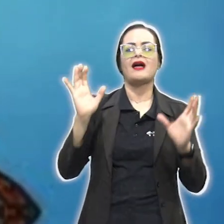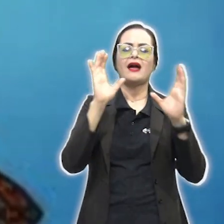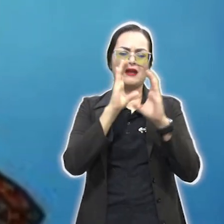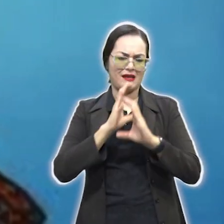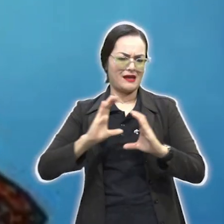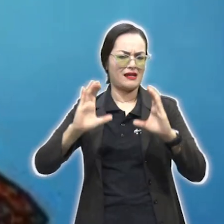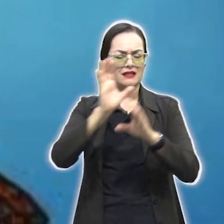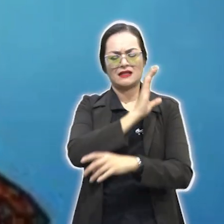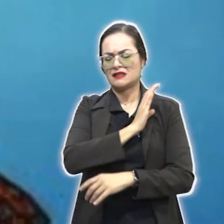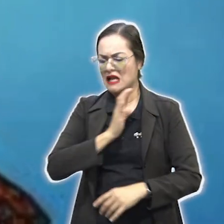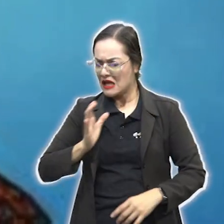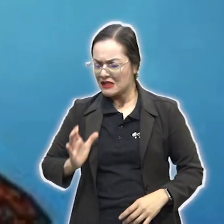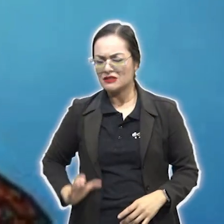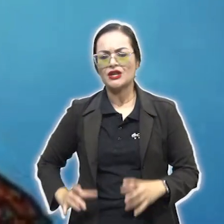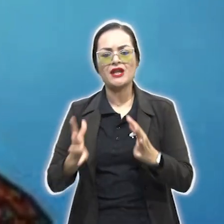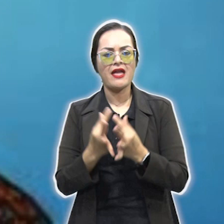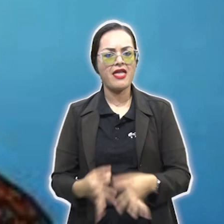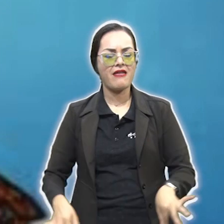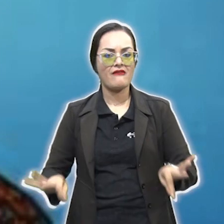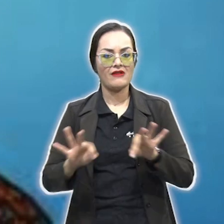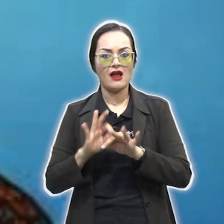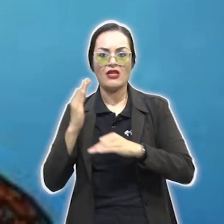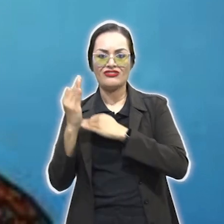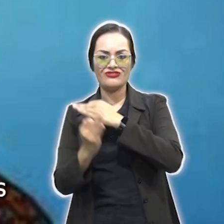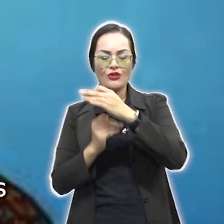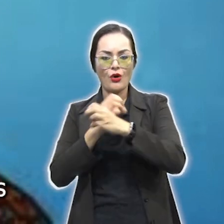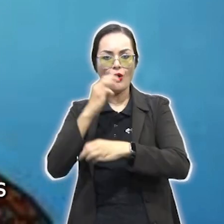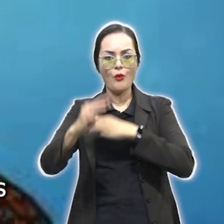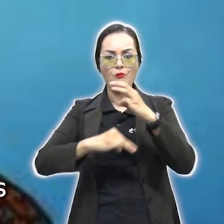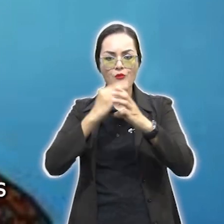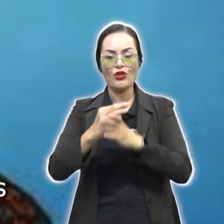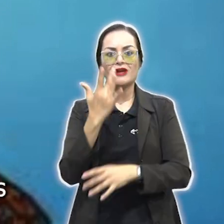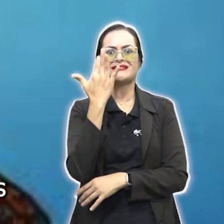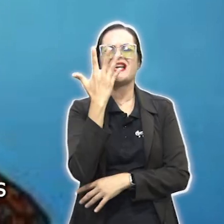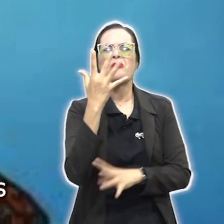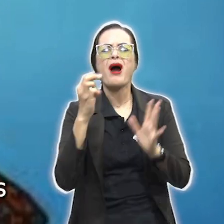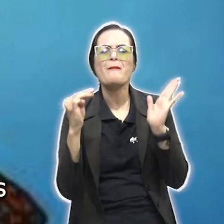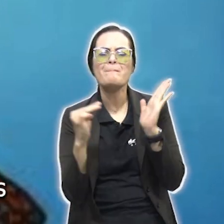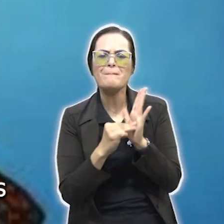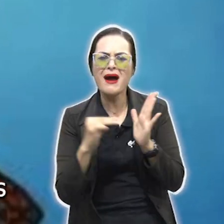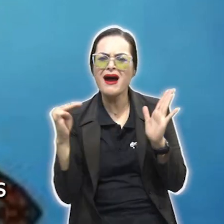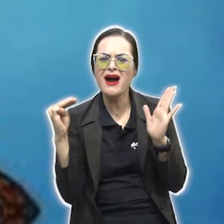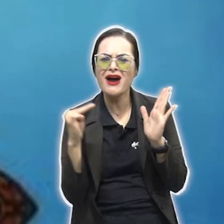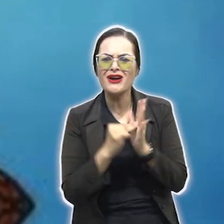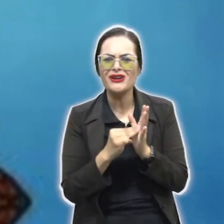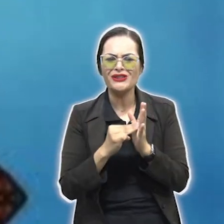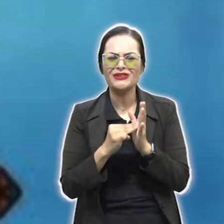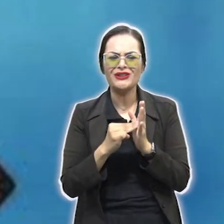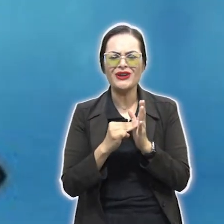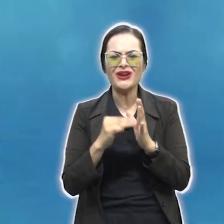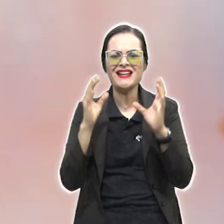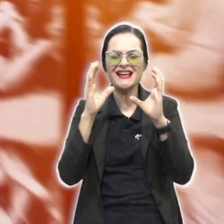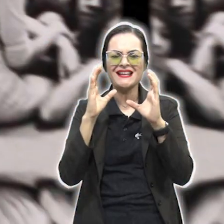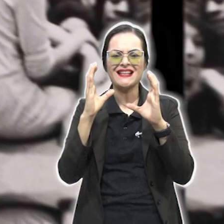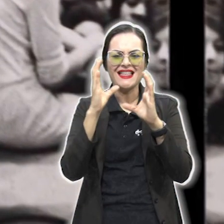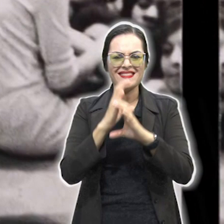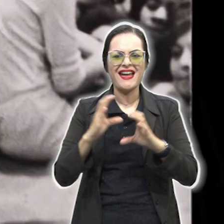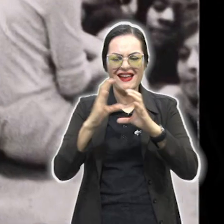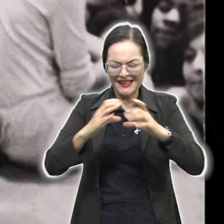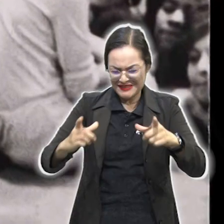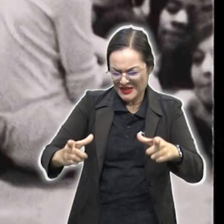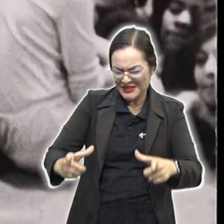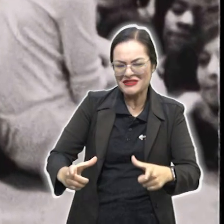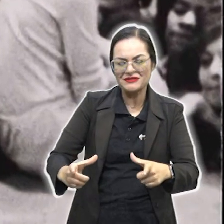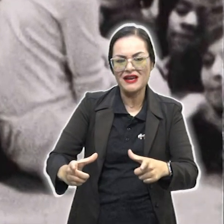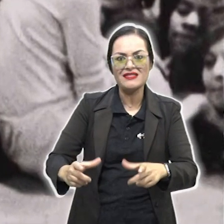cristiana más importantes e influyentes a nivel mundial, con más de 50 millones de discos vendidos en todo el mundo. Sus